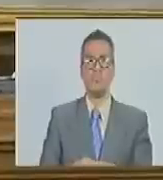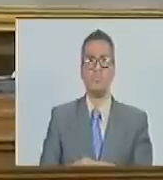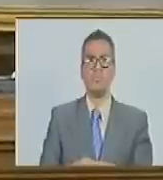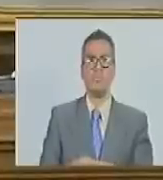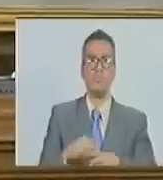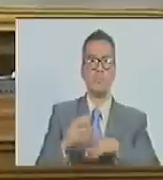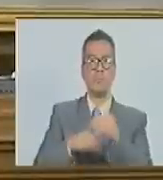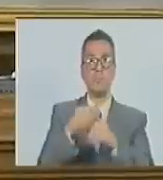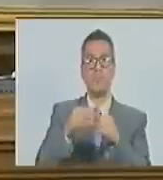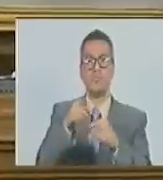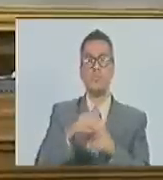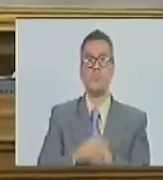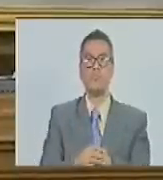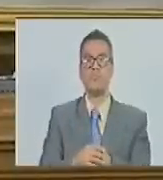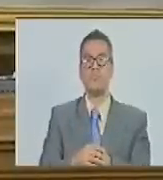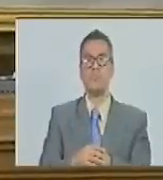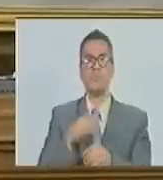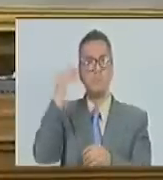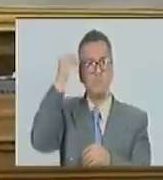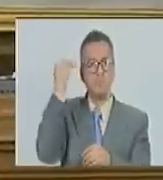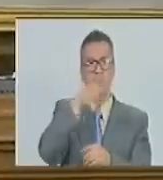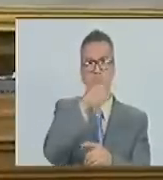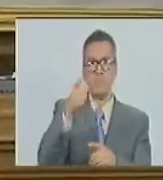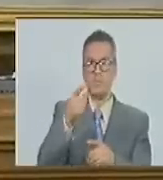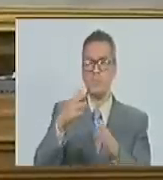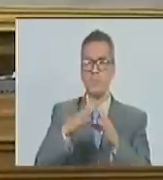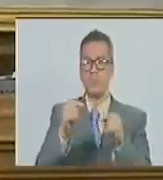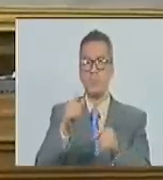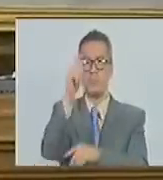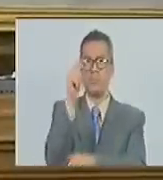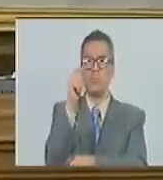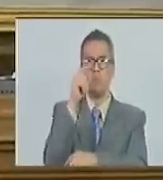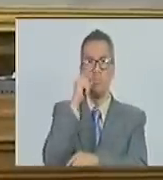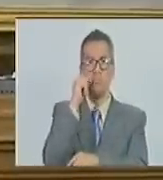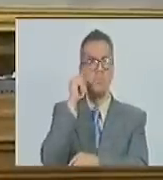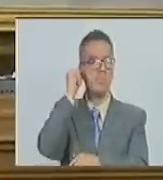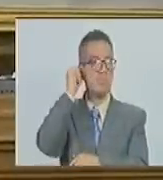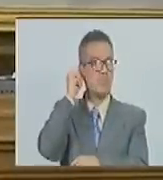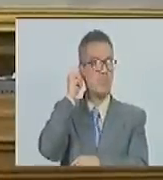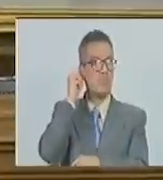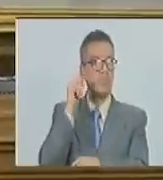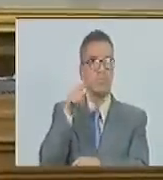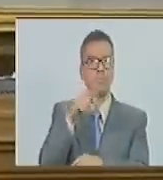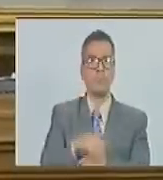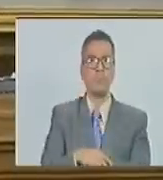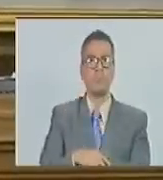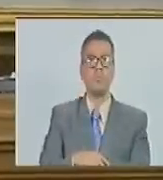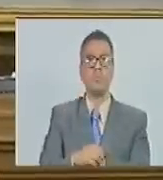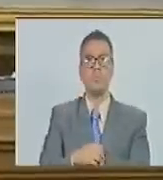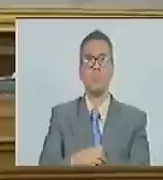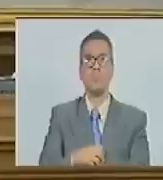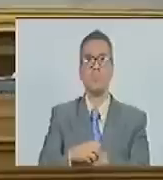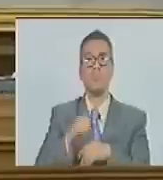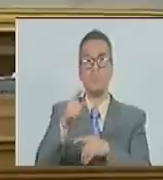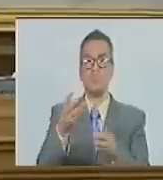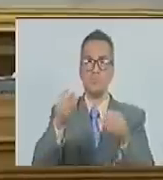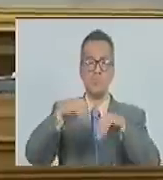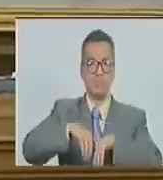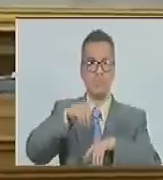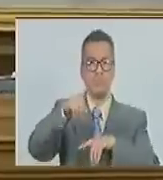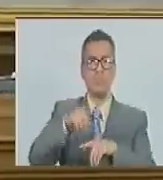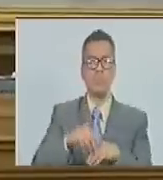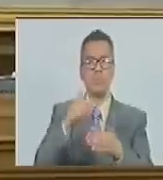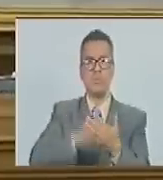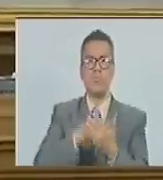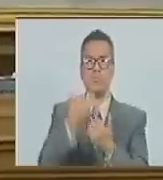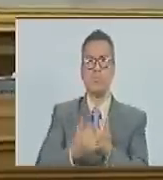En consideración, las honorables diputadas y los honorables diputados que estén de acuerdo con